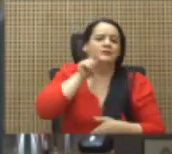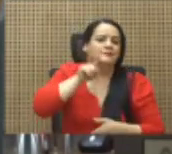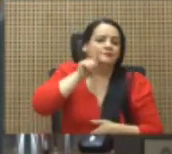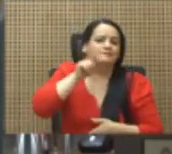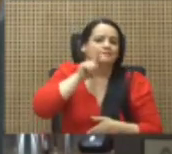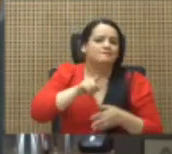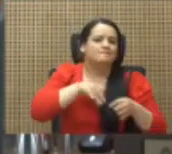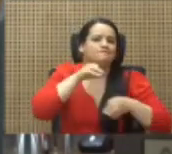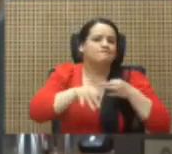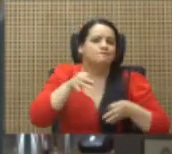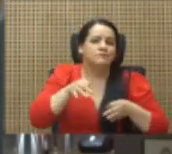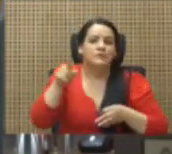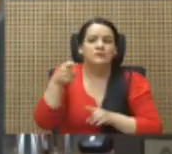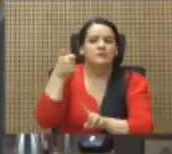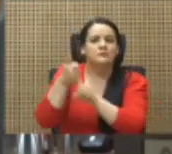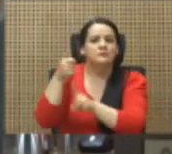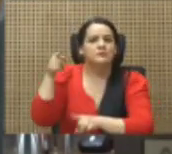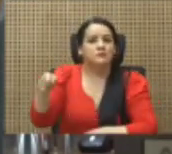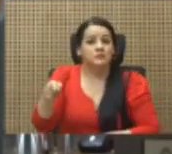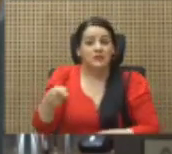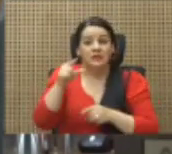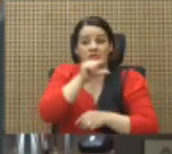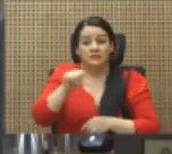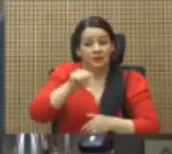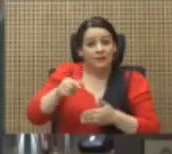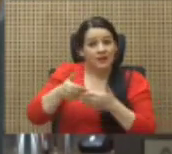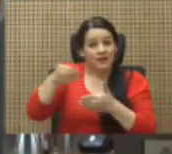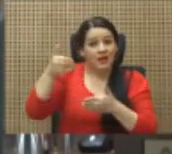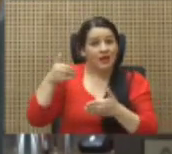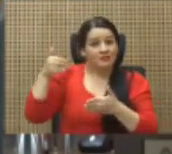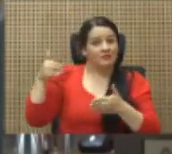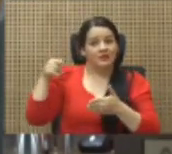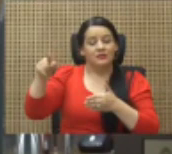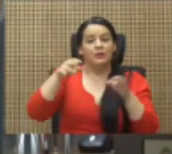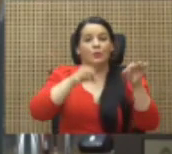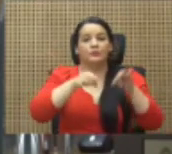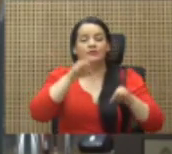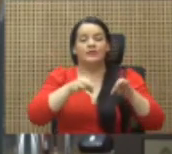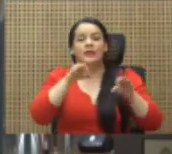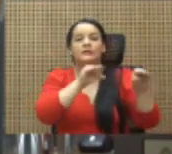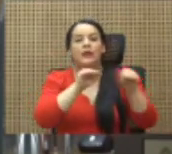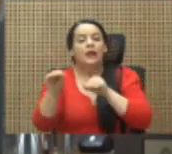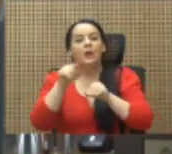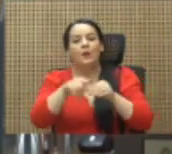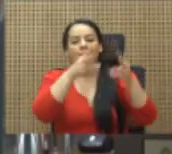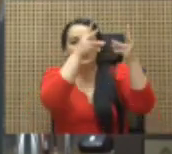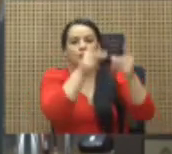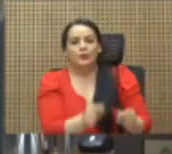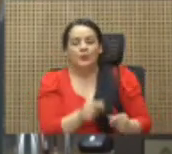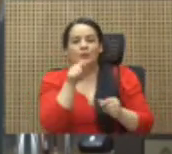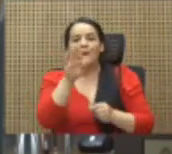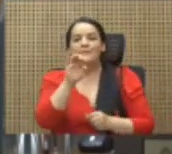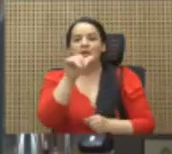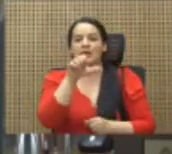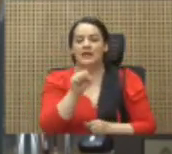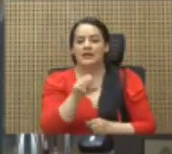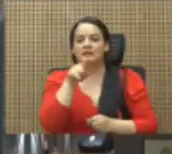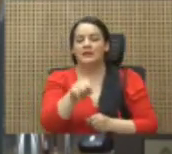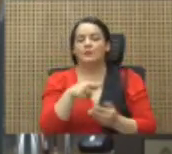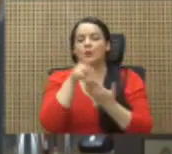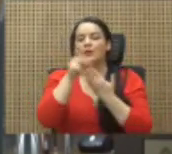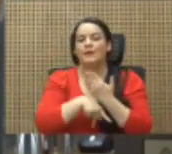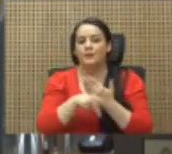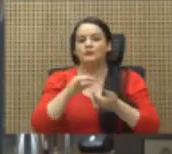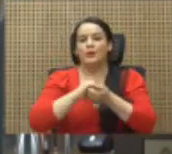argumental. Pues él mismo, semanas antes, justificaba el traslado del presupuesto de becas y programas solidarios del MEP